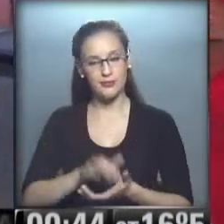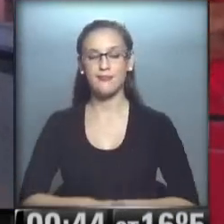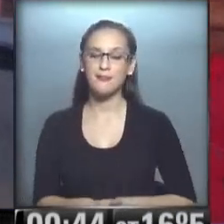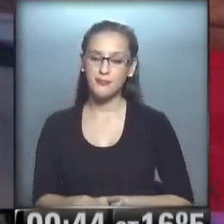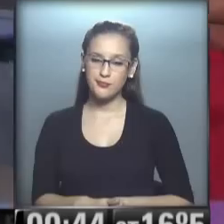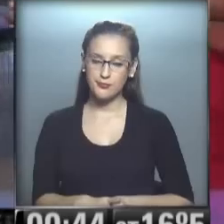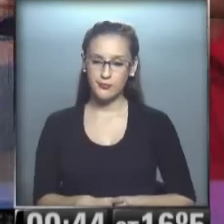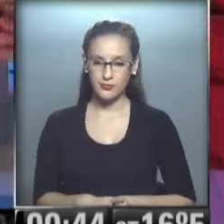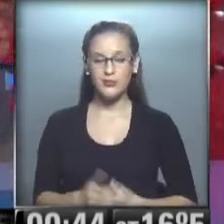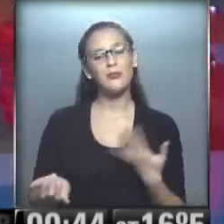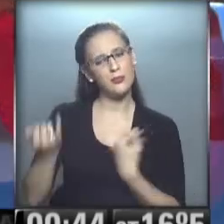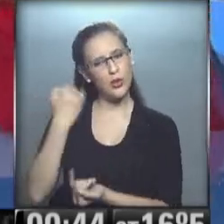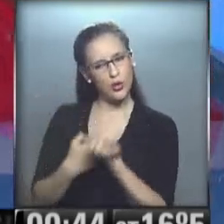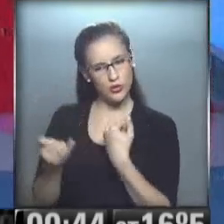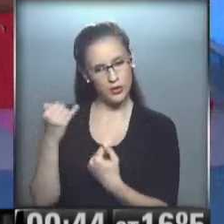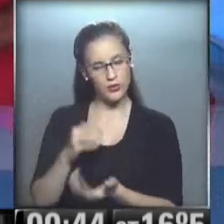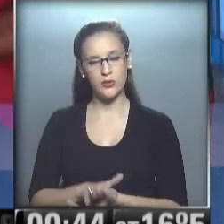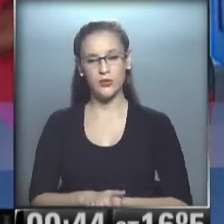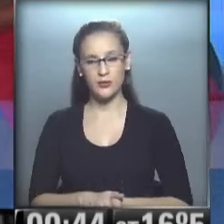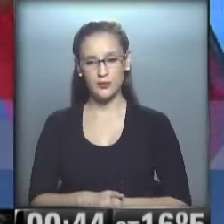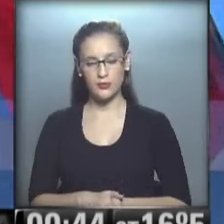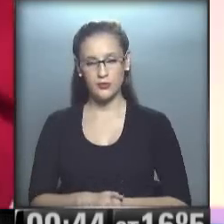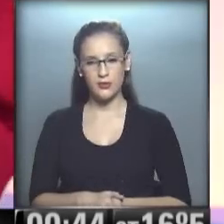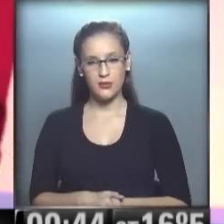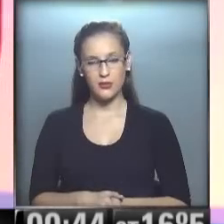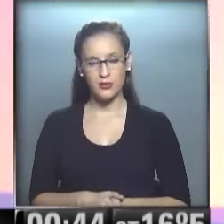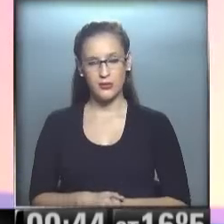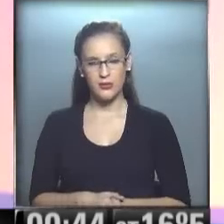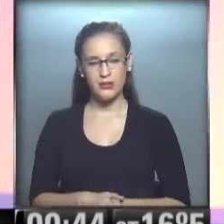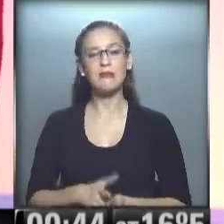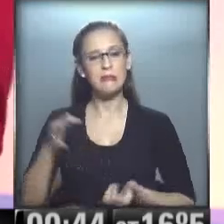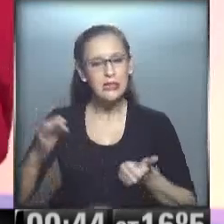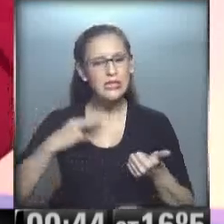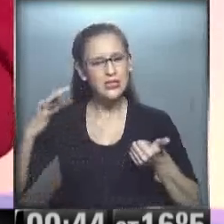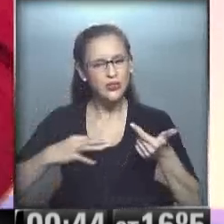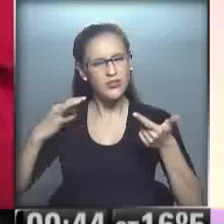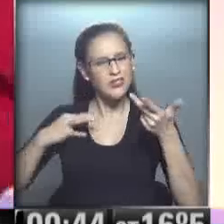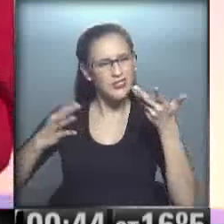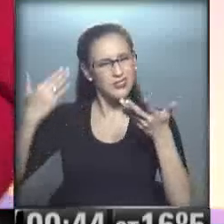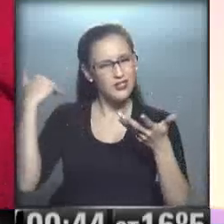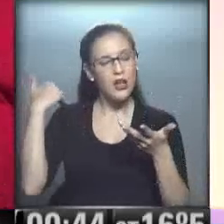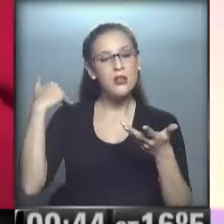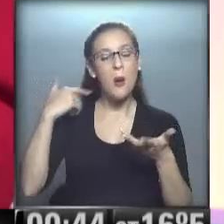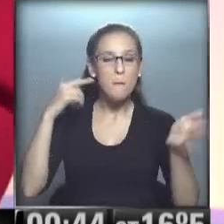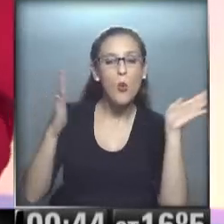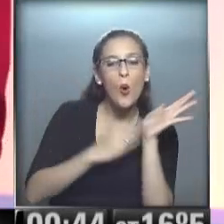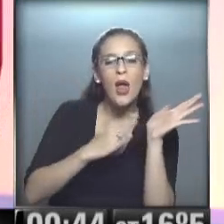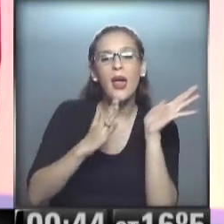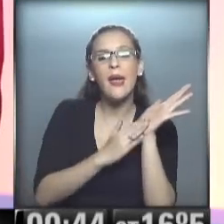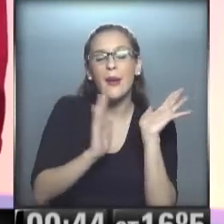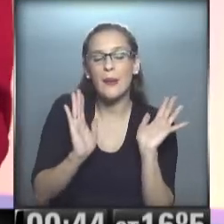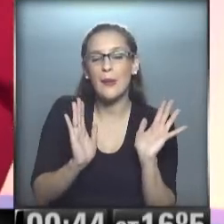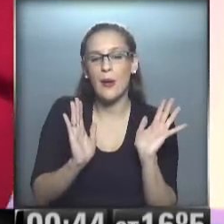es deuda. Cuéntenos. Bueno, ya hace varios años que se está imponiendo, se está probando